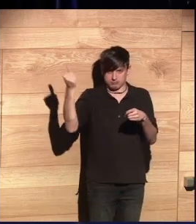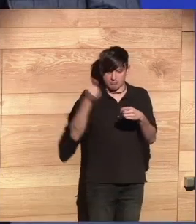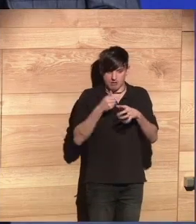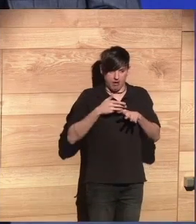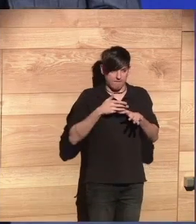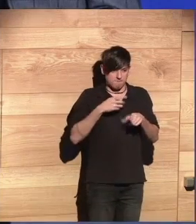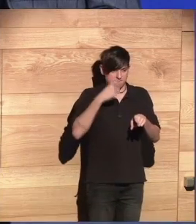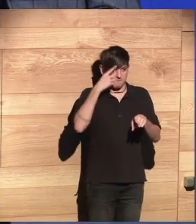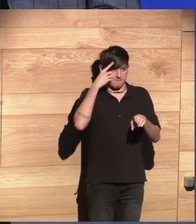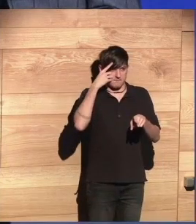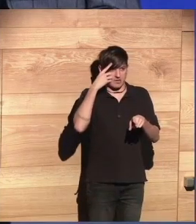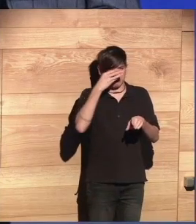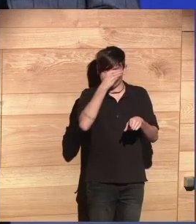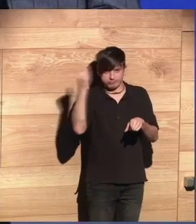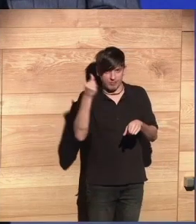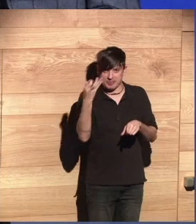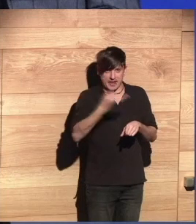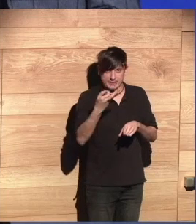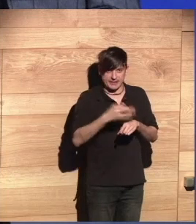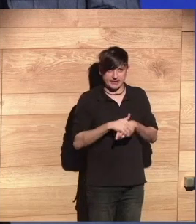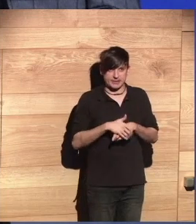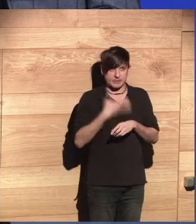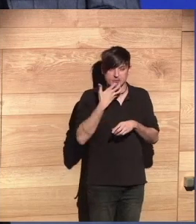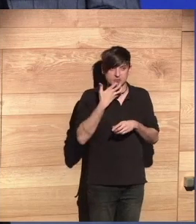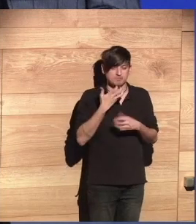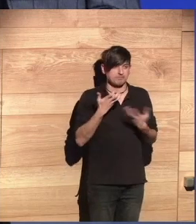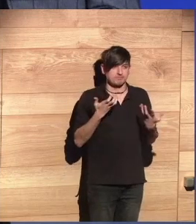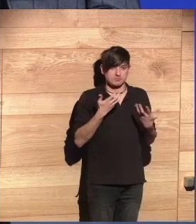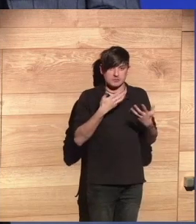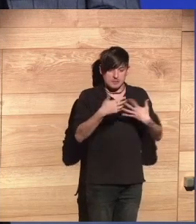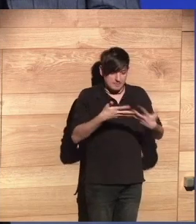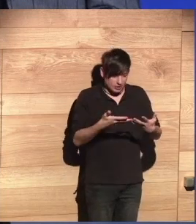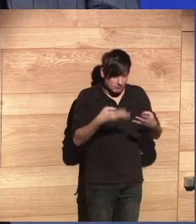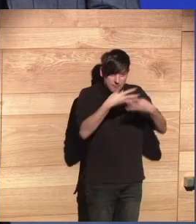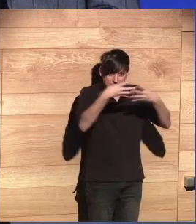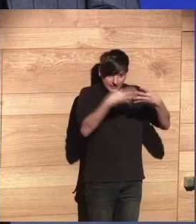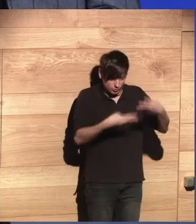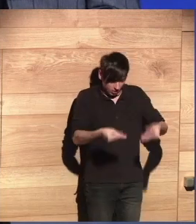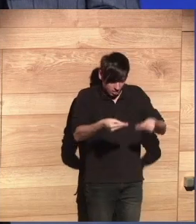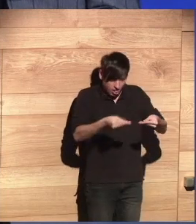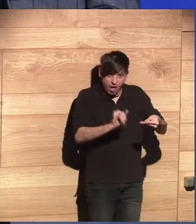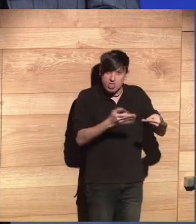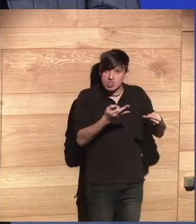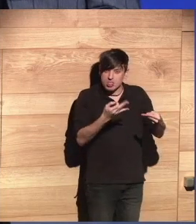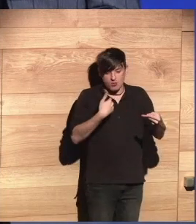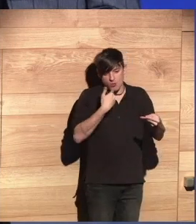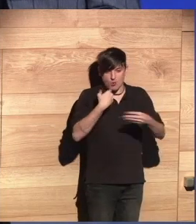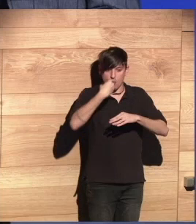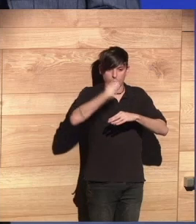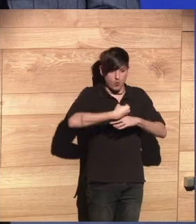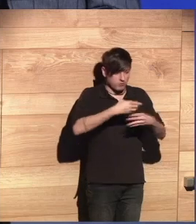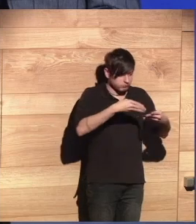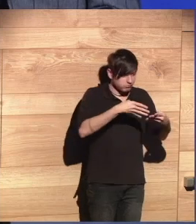Desaprender, es como cuando tú tienes entre tus manos una partitura y tienes la obligación de hacer que